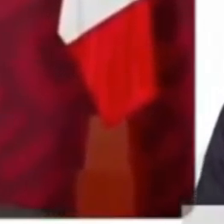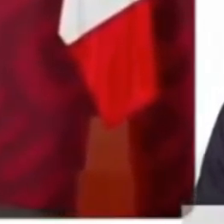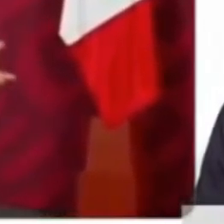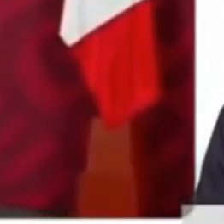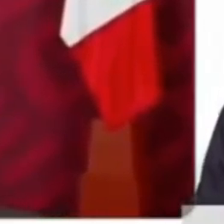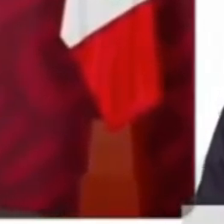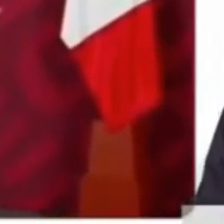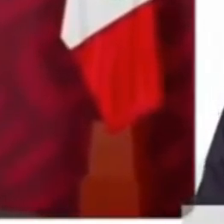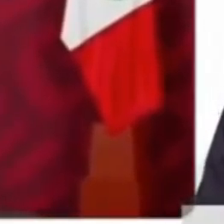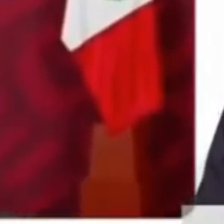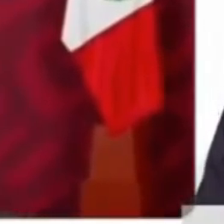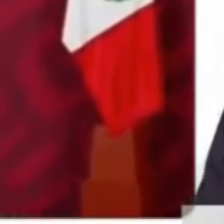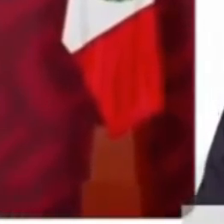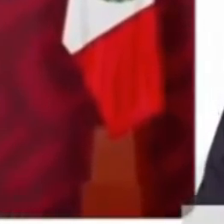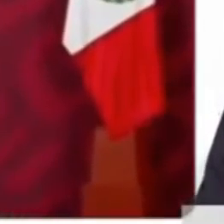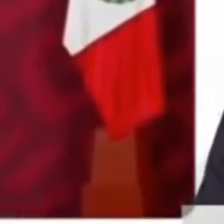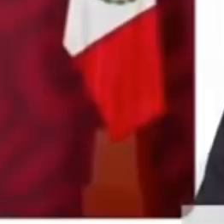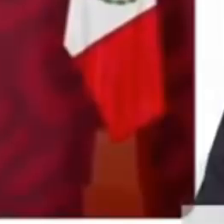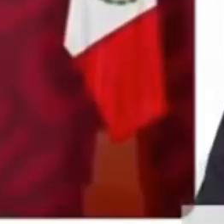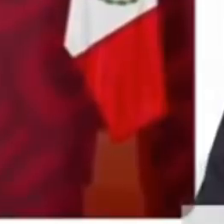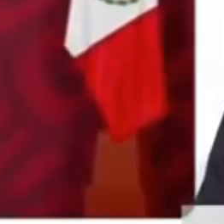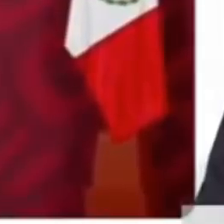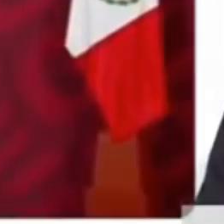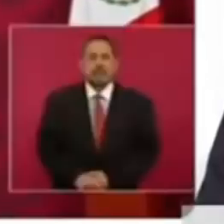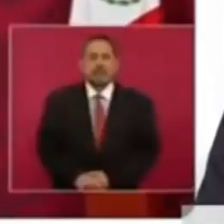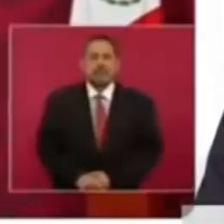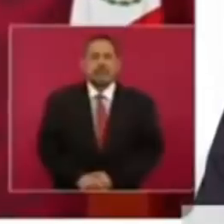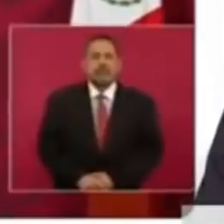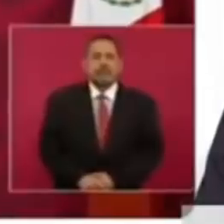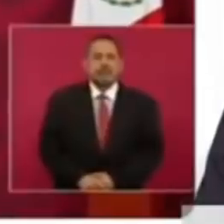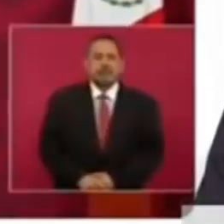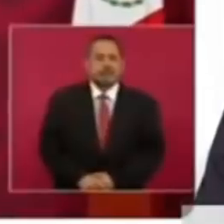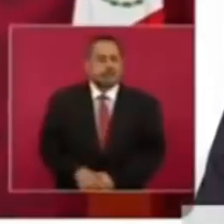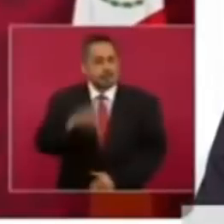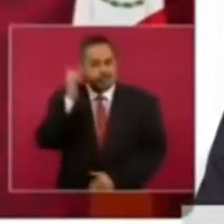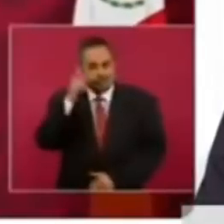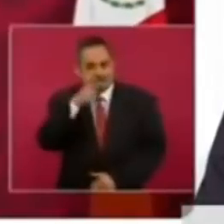ojalá y ellos nos ayudarán a transparentar